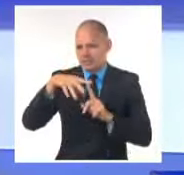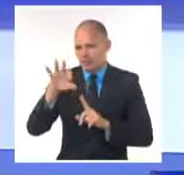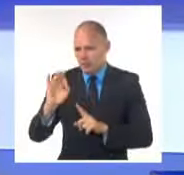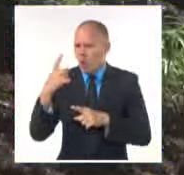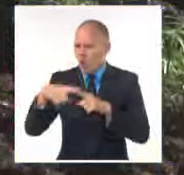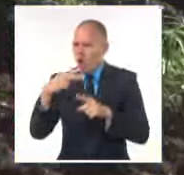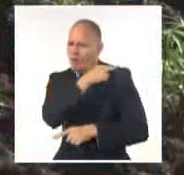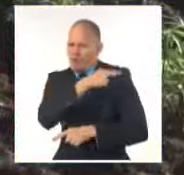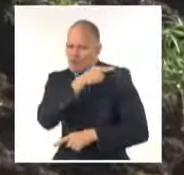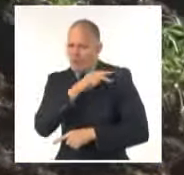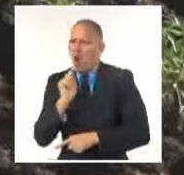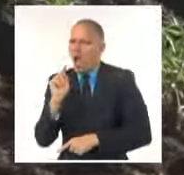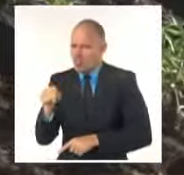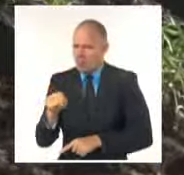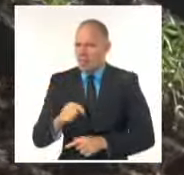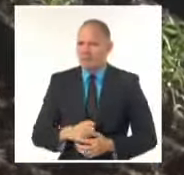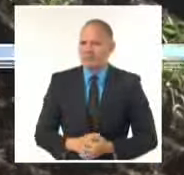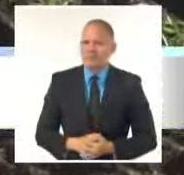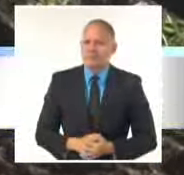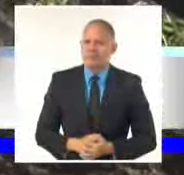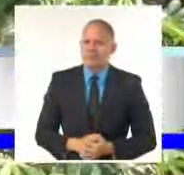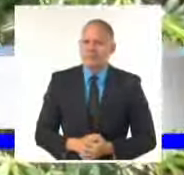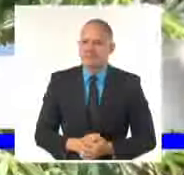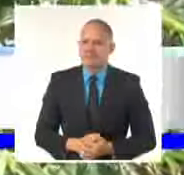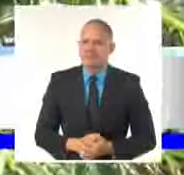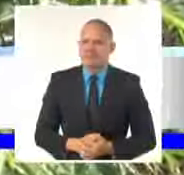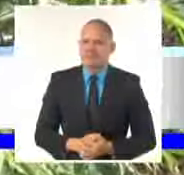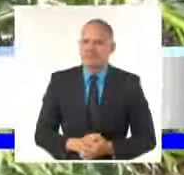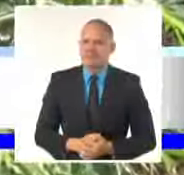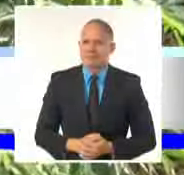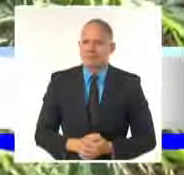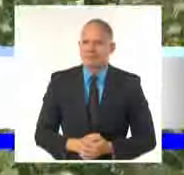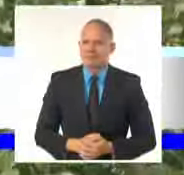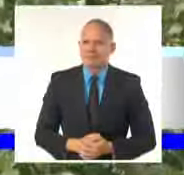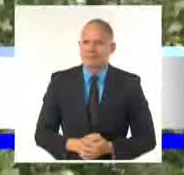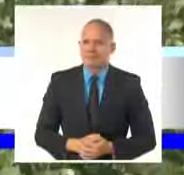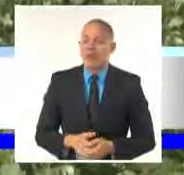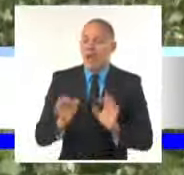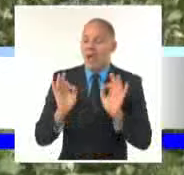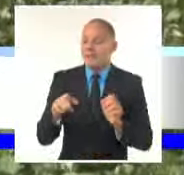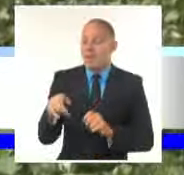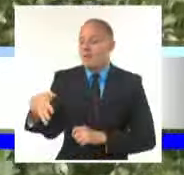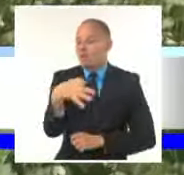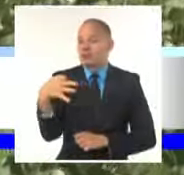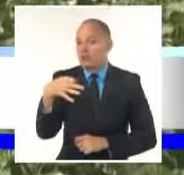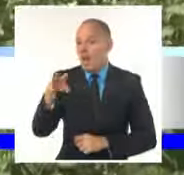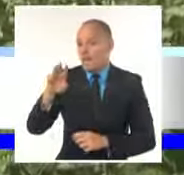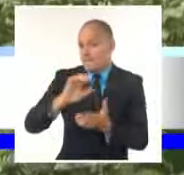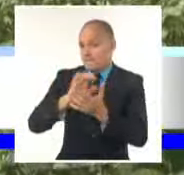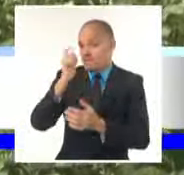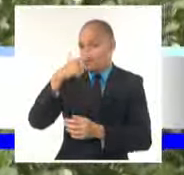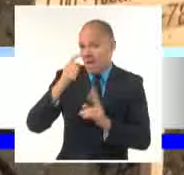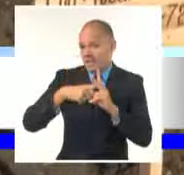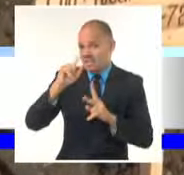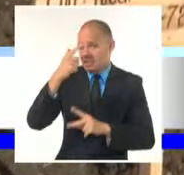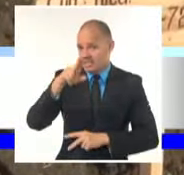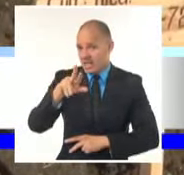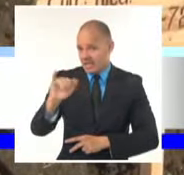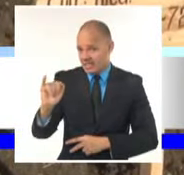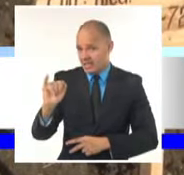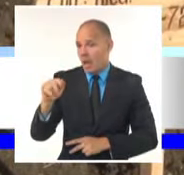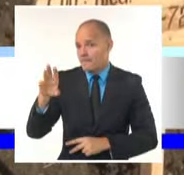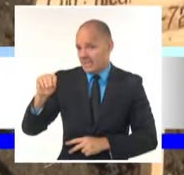holguineras. Son las extensas áreas de tierra del municipio holguinero de Mayarí. Aquí, al pie de las montañas del noroeste oriental, en